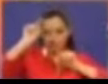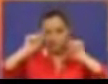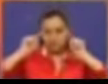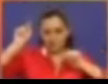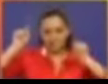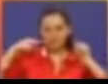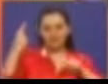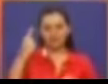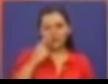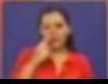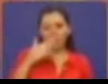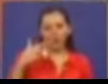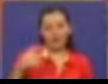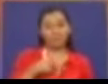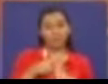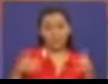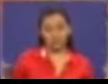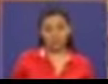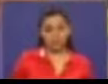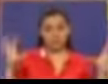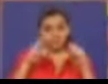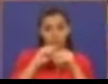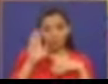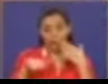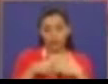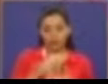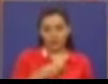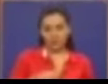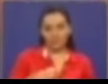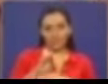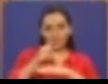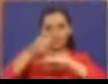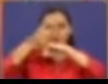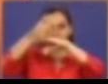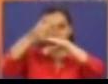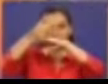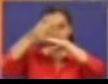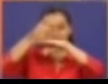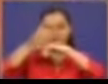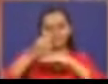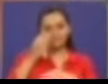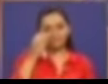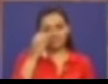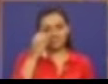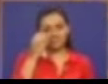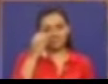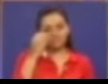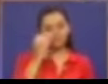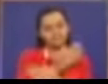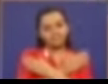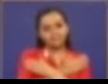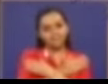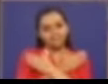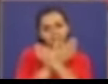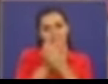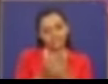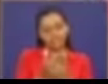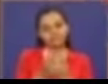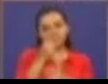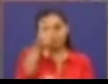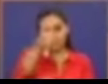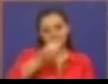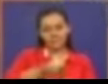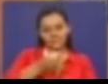las medallas de oro, pero si se ponderara todas las medallas, Ecuador estuviera incluso más arriba. Así que felicitaciones, un gran